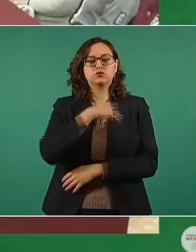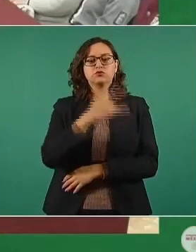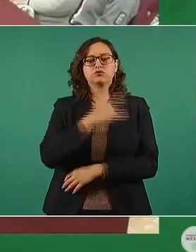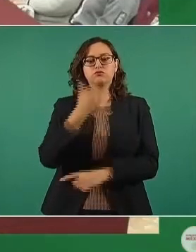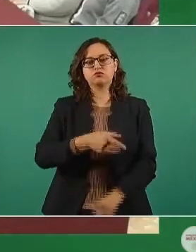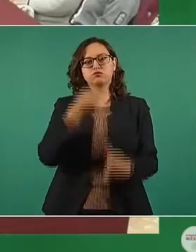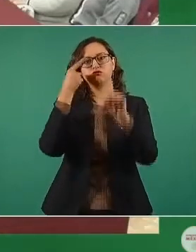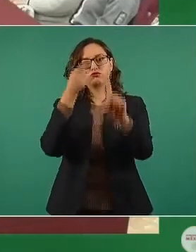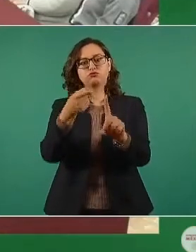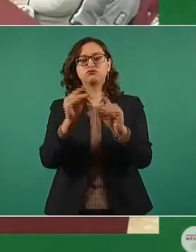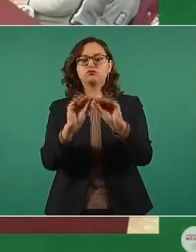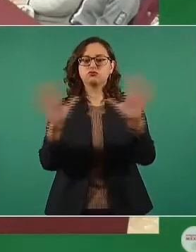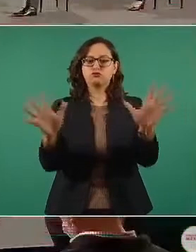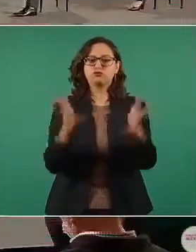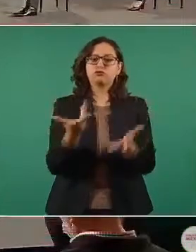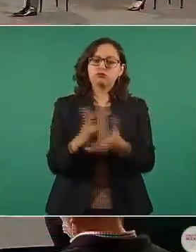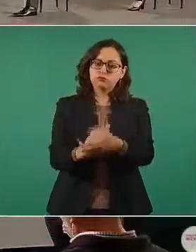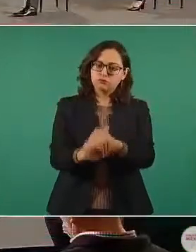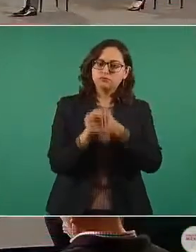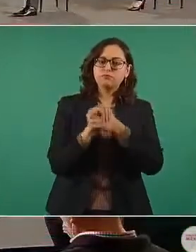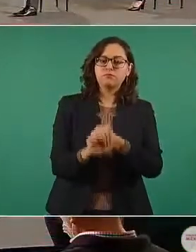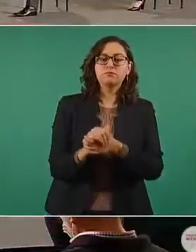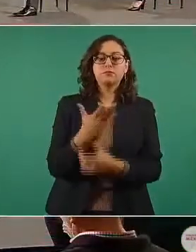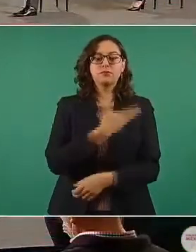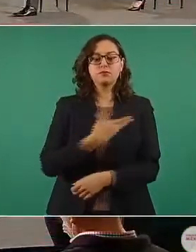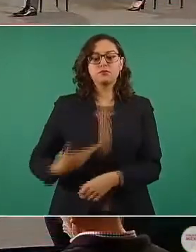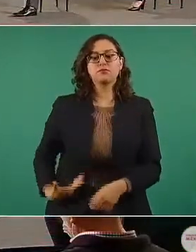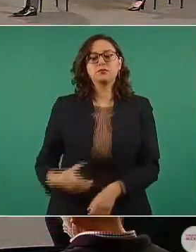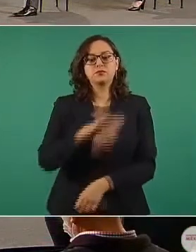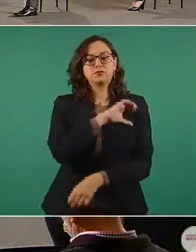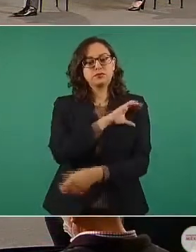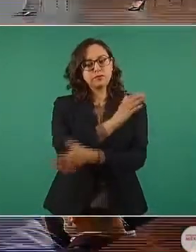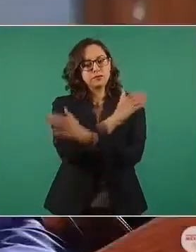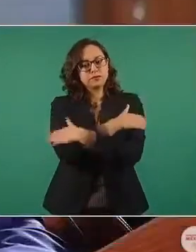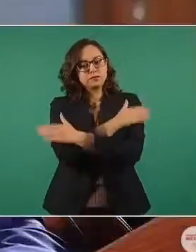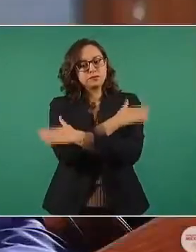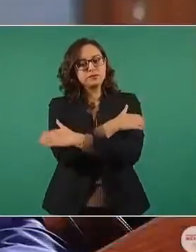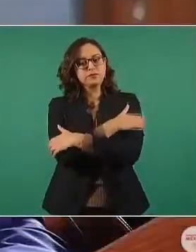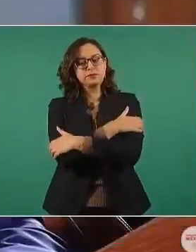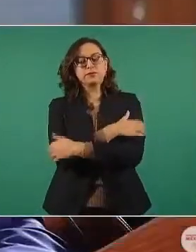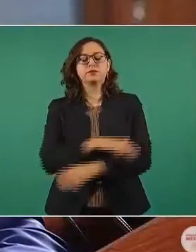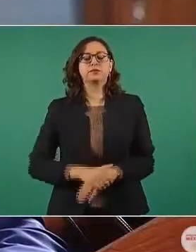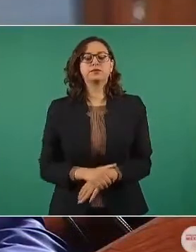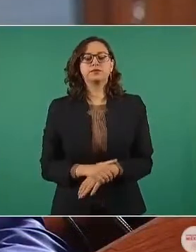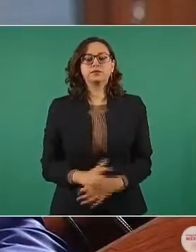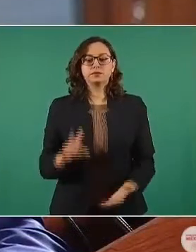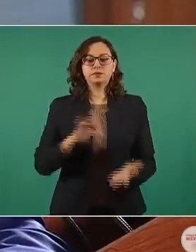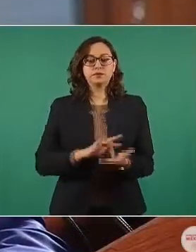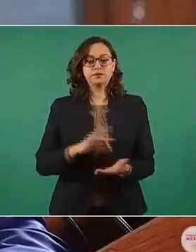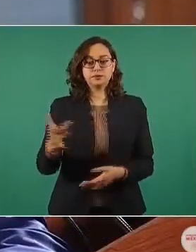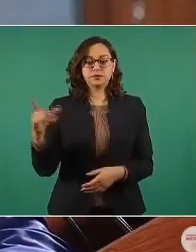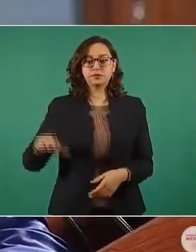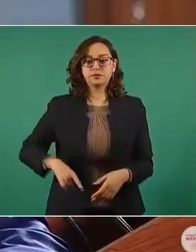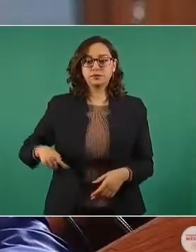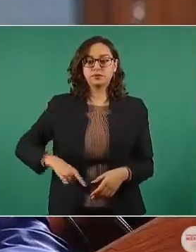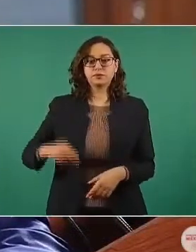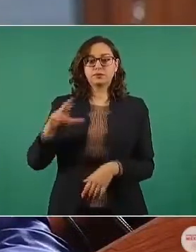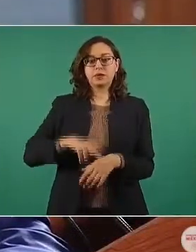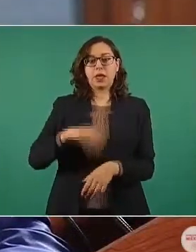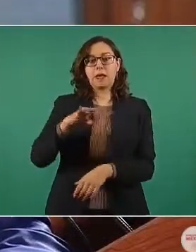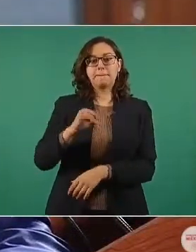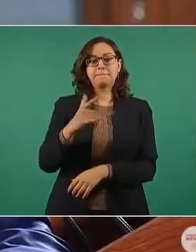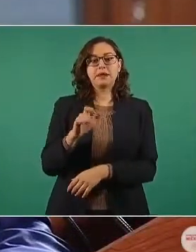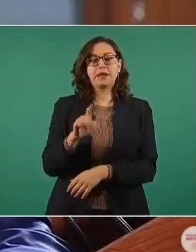objetivos. Gracias y los saludo, presidente, con afecto, y le mando un abrazo. Gracias, gobernador Miguel Barbosa.